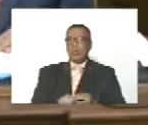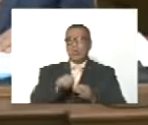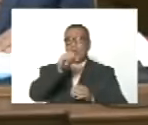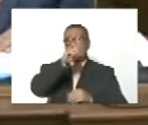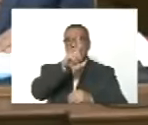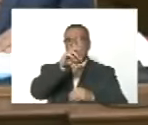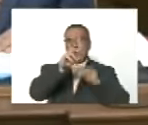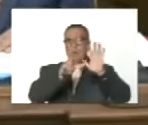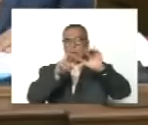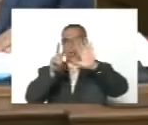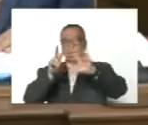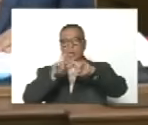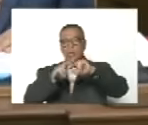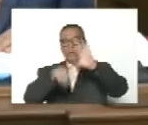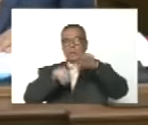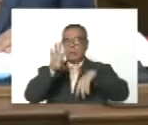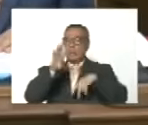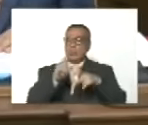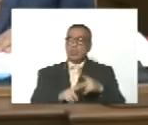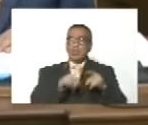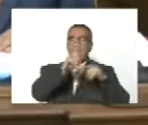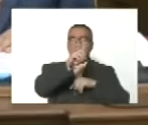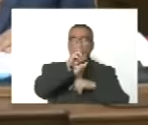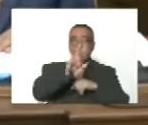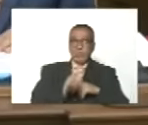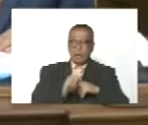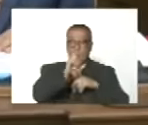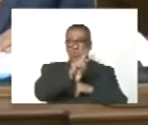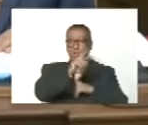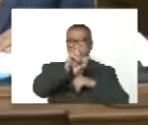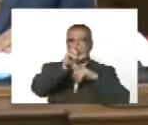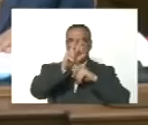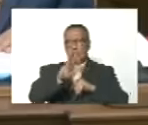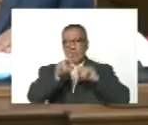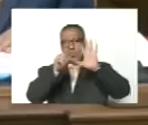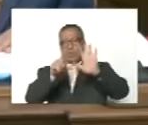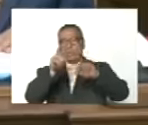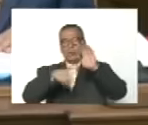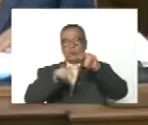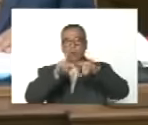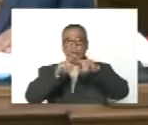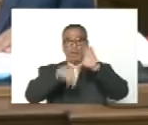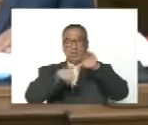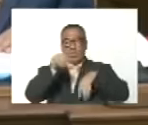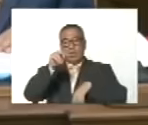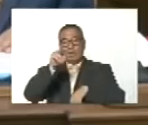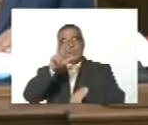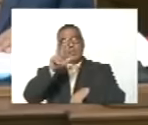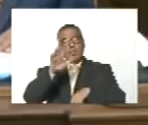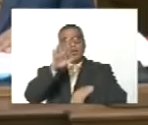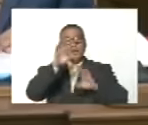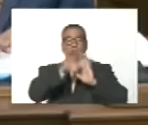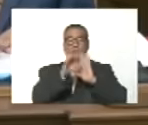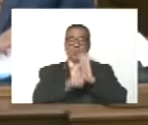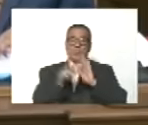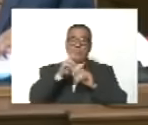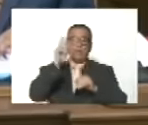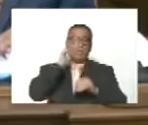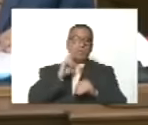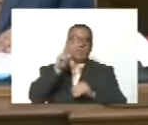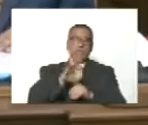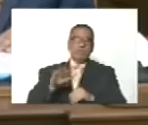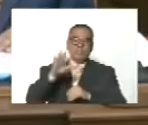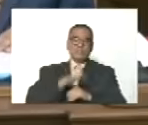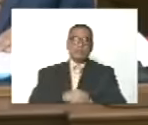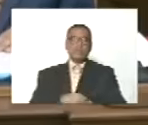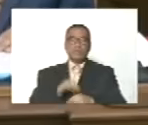artículos 187, numeral 14 y 236, numeral 15 de la Constitución de la República Bolivariana de